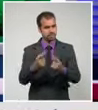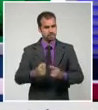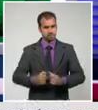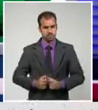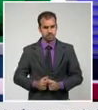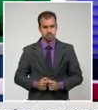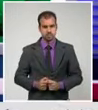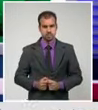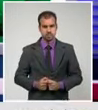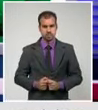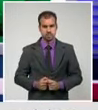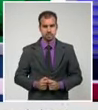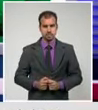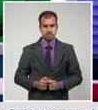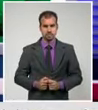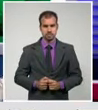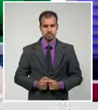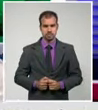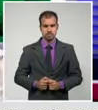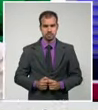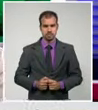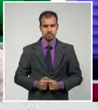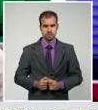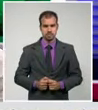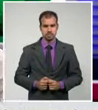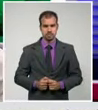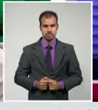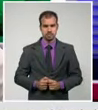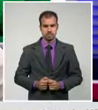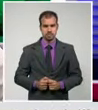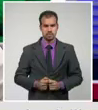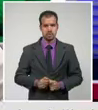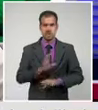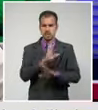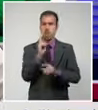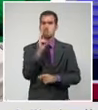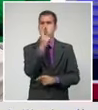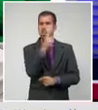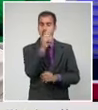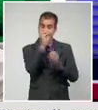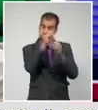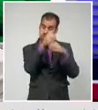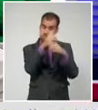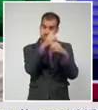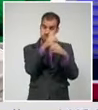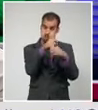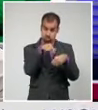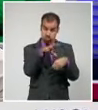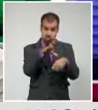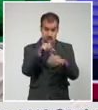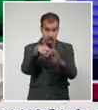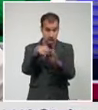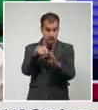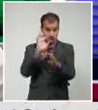haberse procesado un número de muestras en el día de ayer de este municipio que asciende